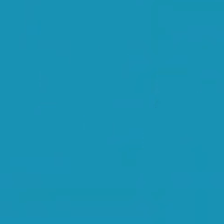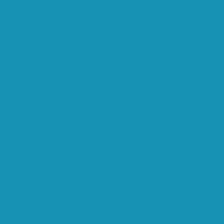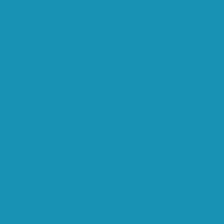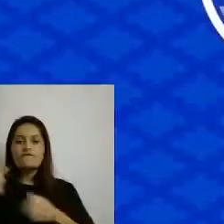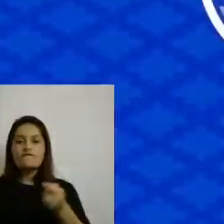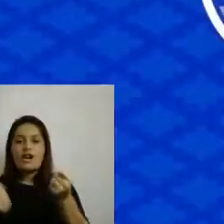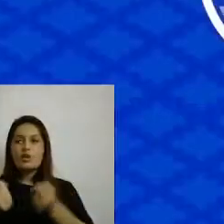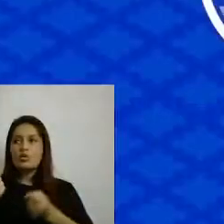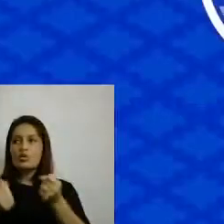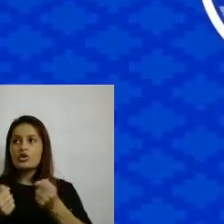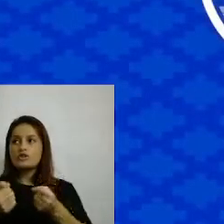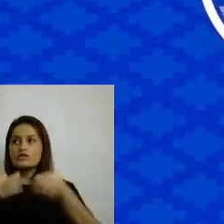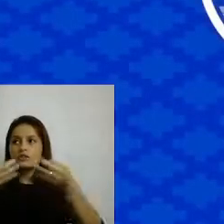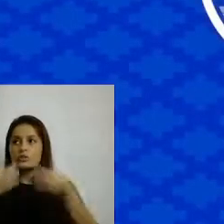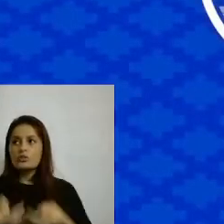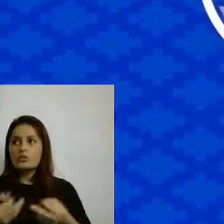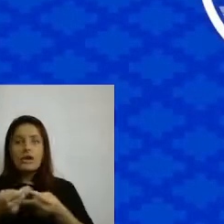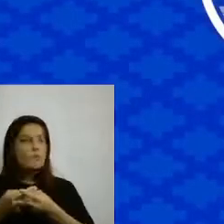¿Director?